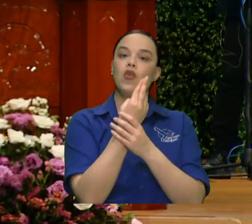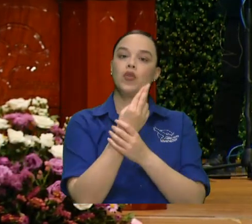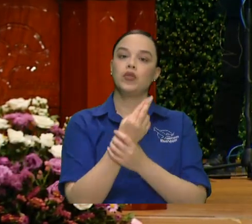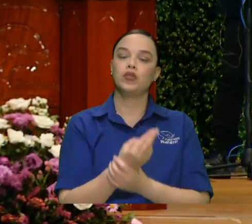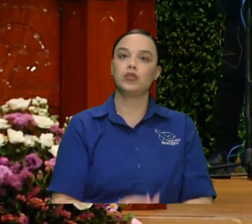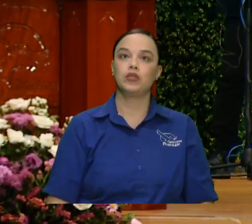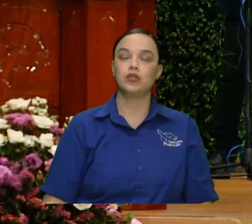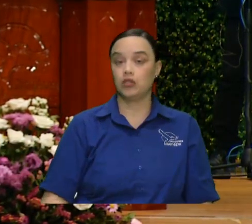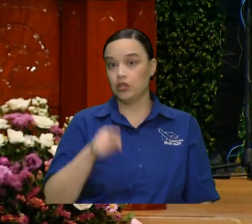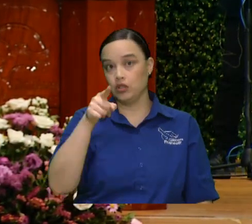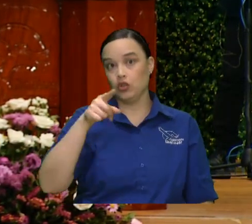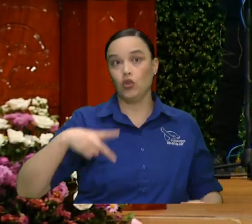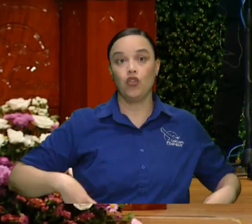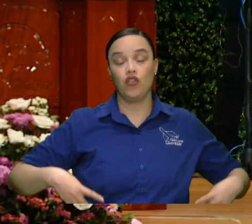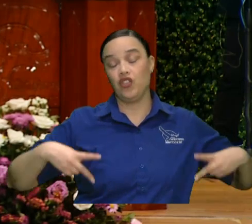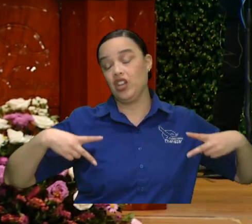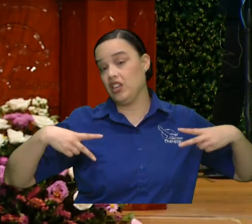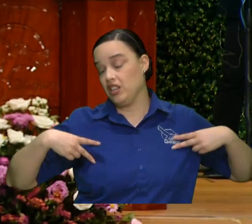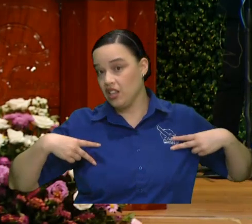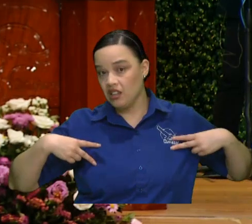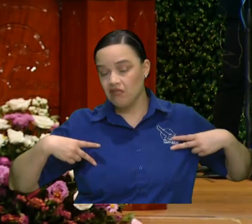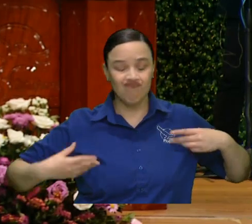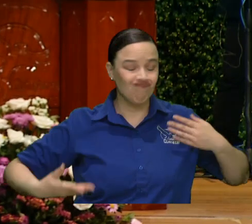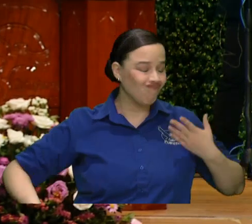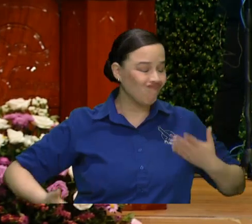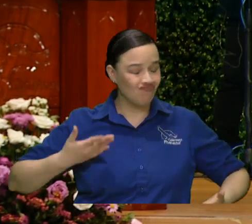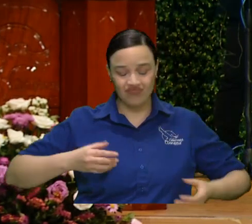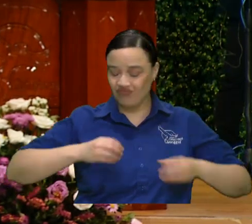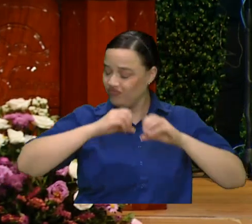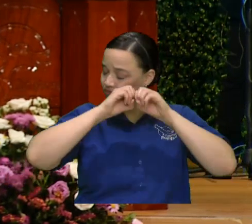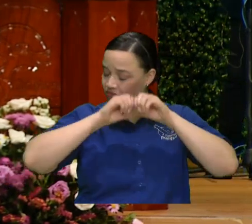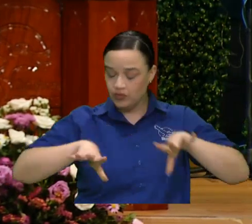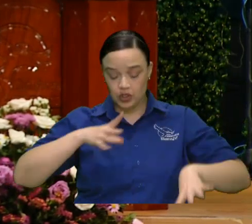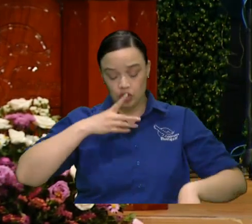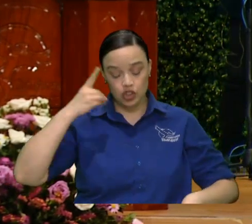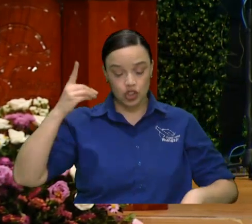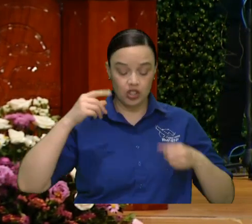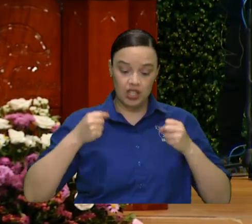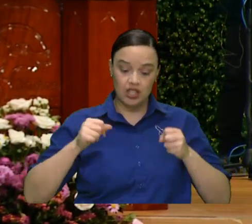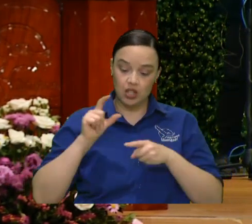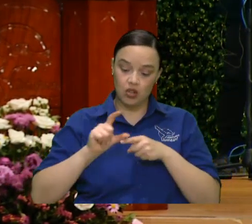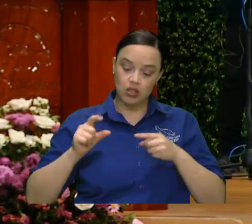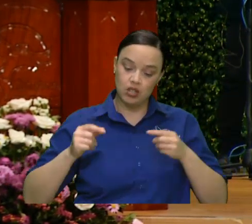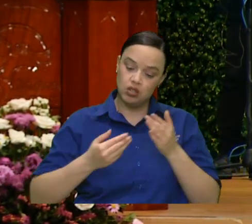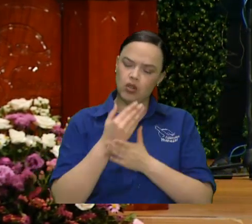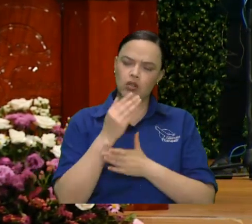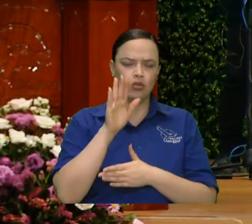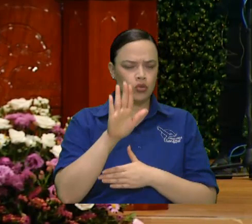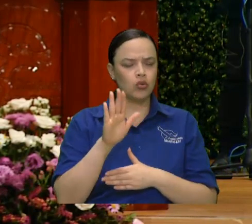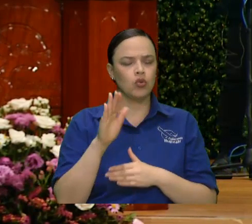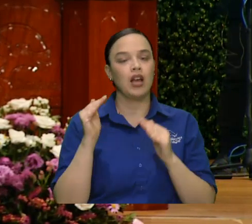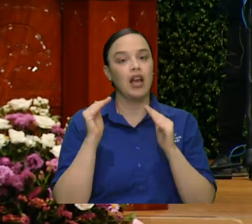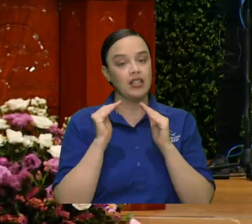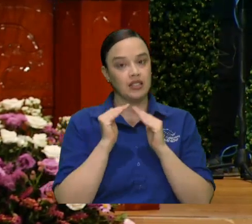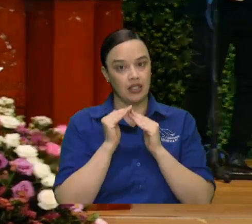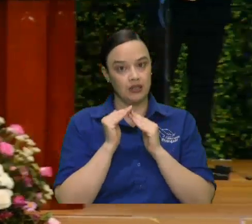tu vida parecía un desastre dios hace cosas nuevas sol con tu casa